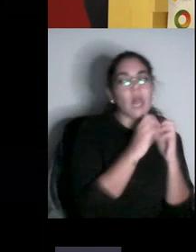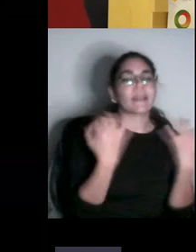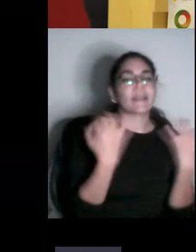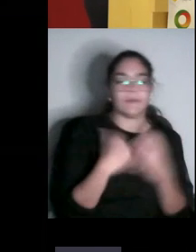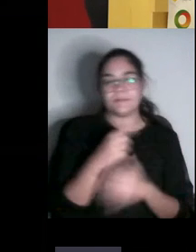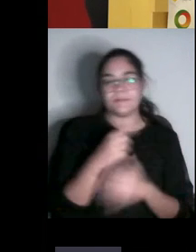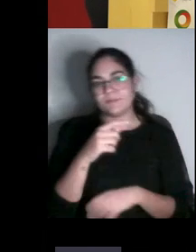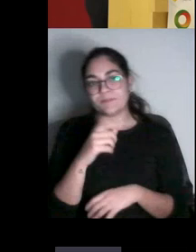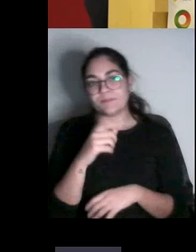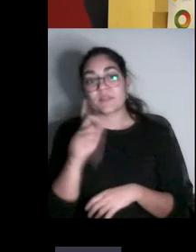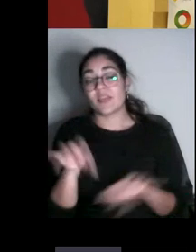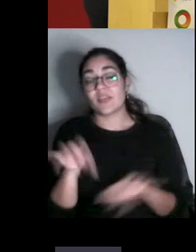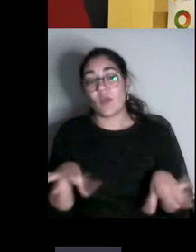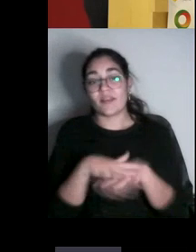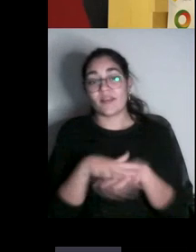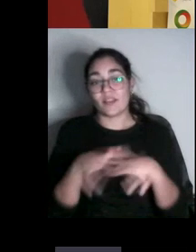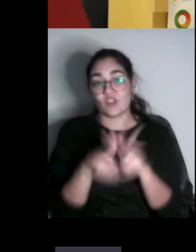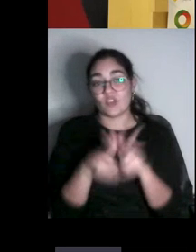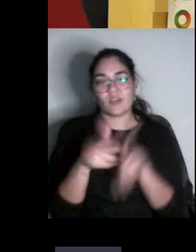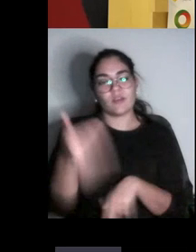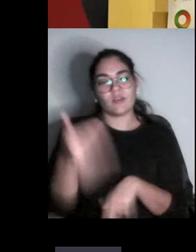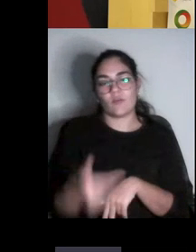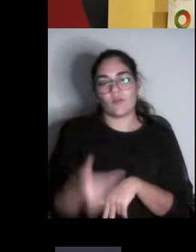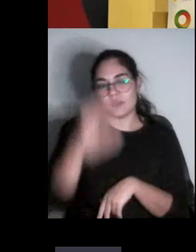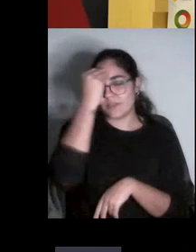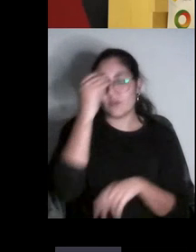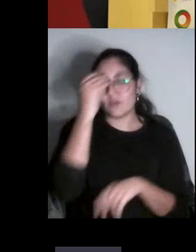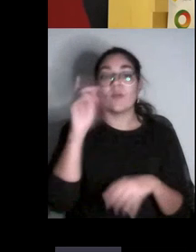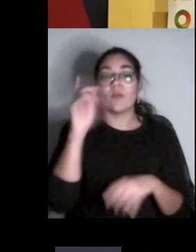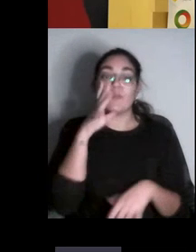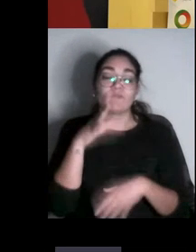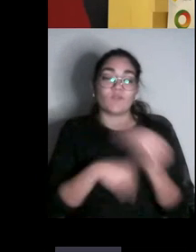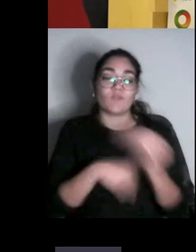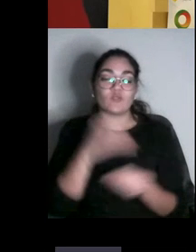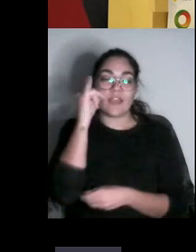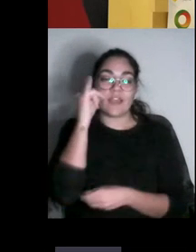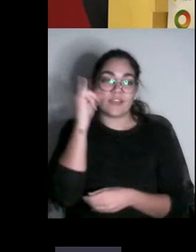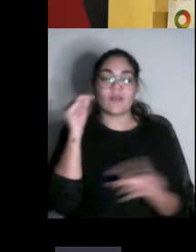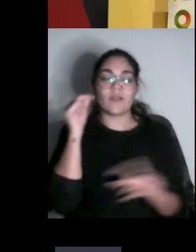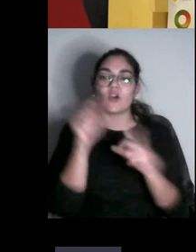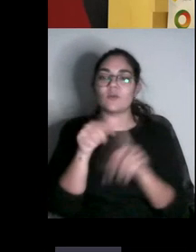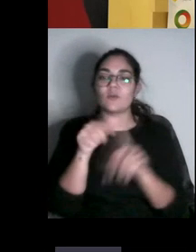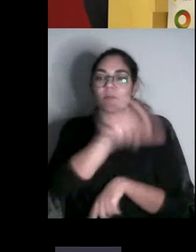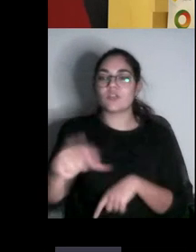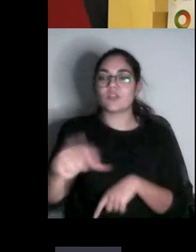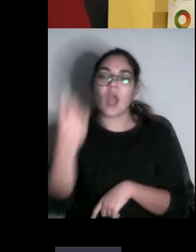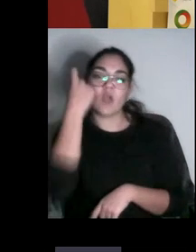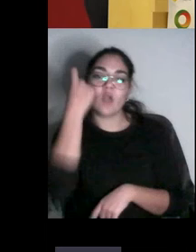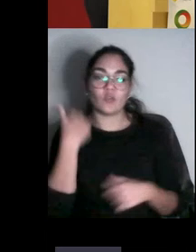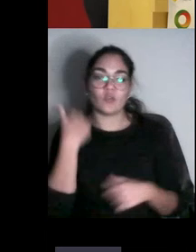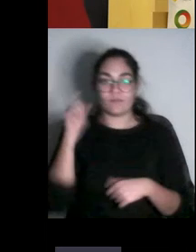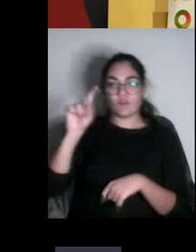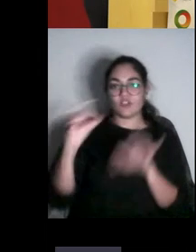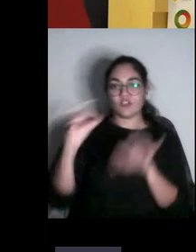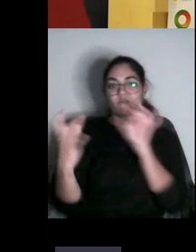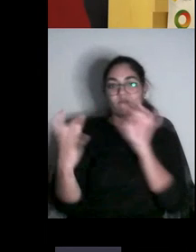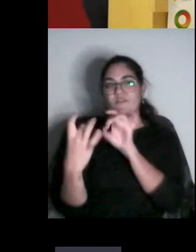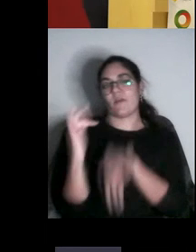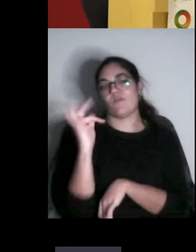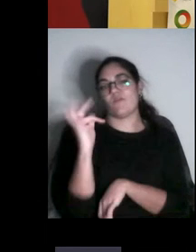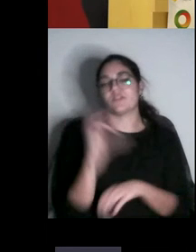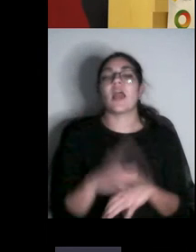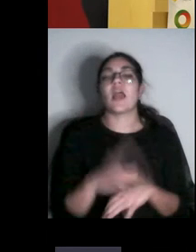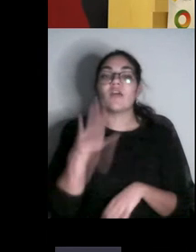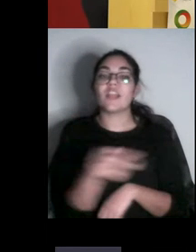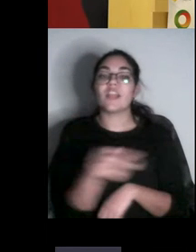importantes hemos usado distaban para intentar conseguir un feedback positivo alumno-profesor por detalles